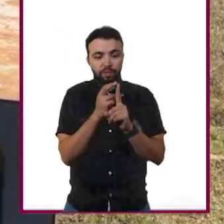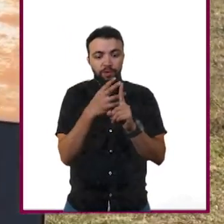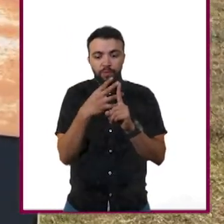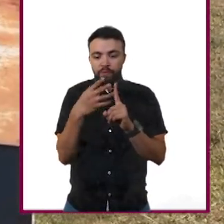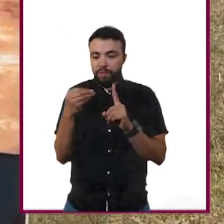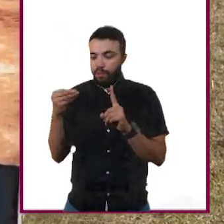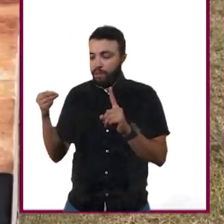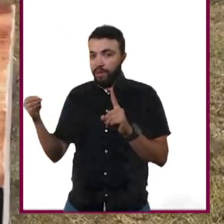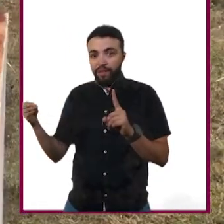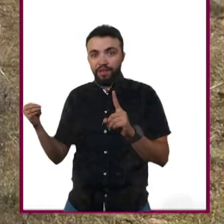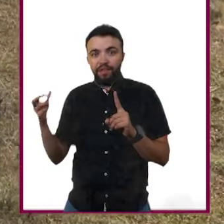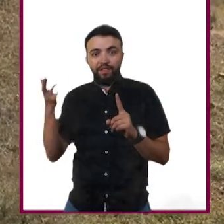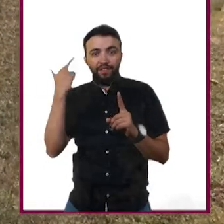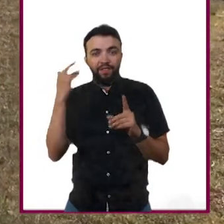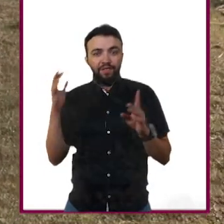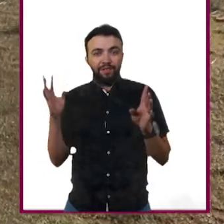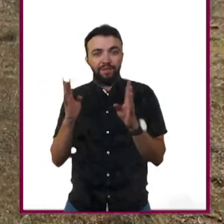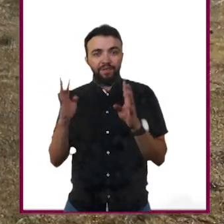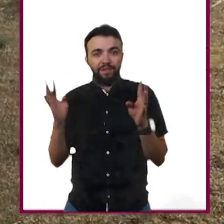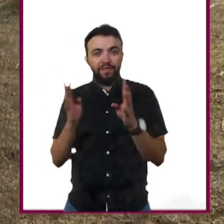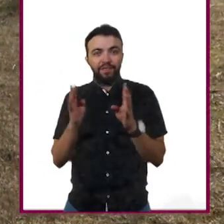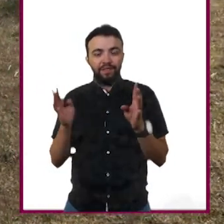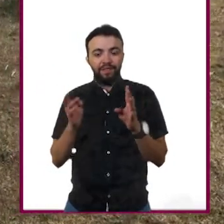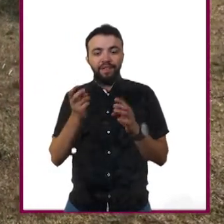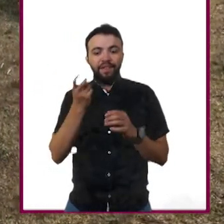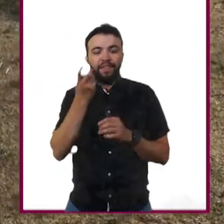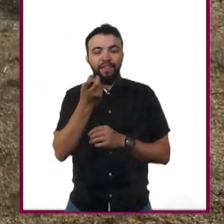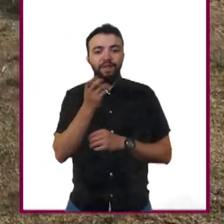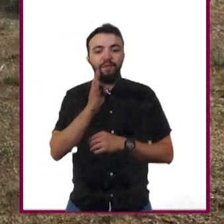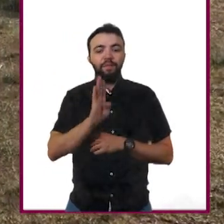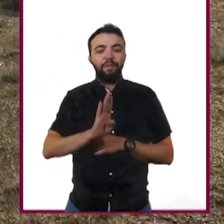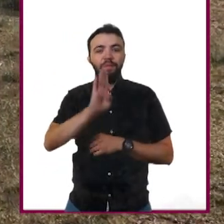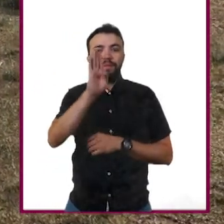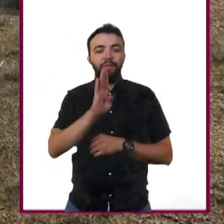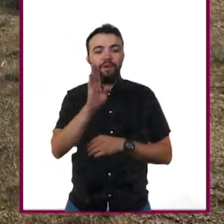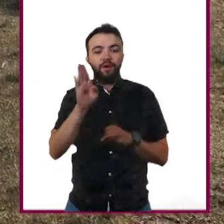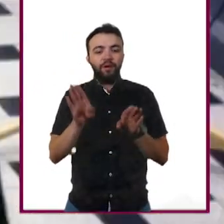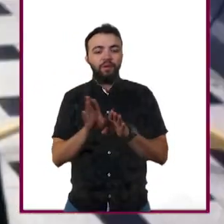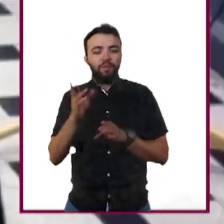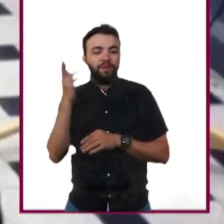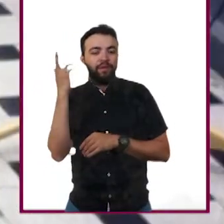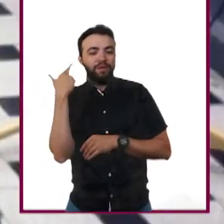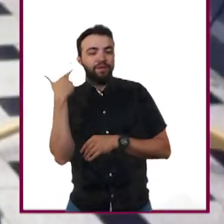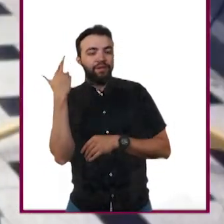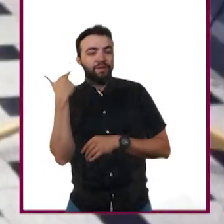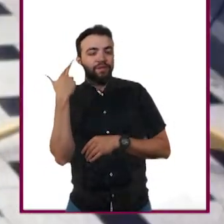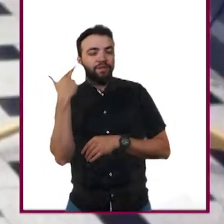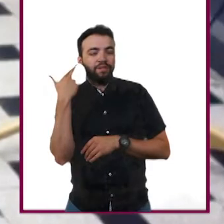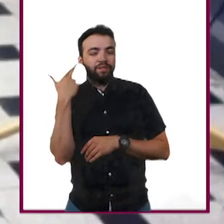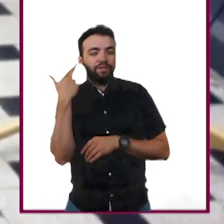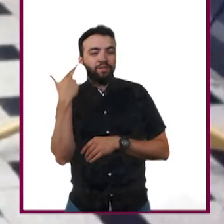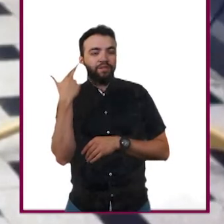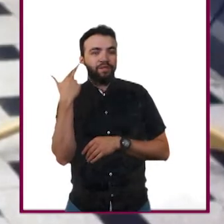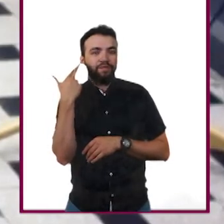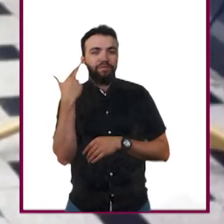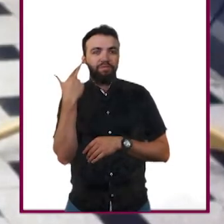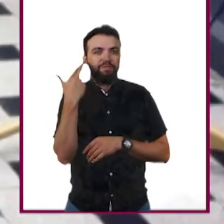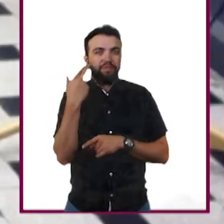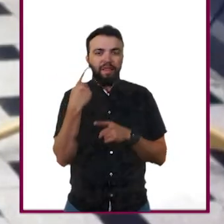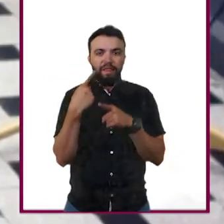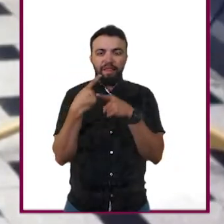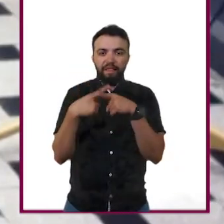un sonido y a vibrar, y esto se amplifica y parece que es un sonido fuera de este